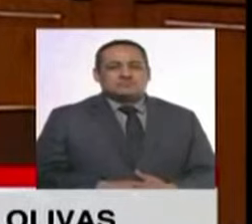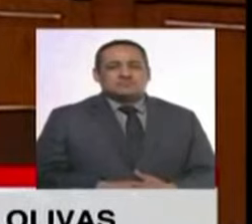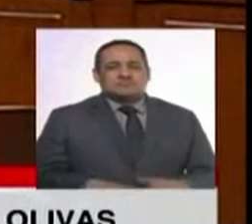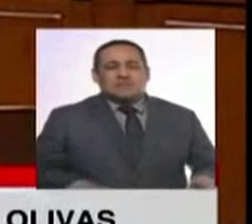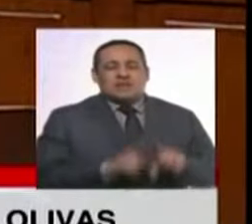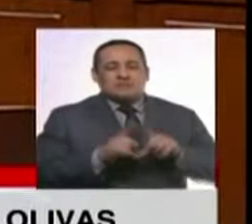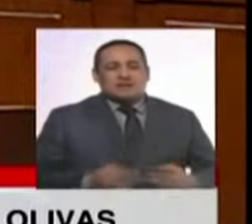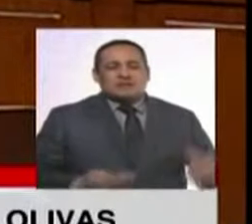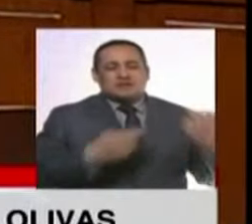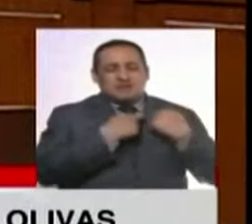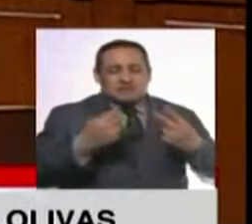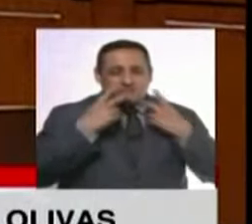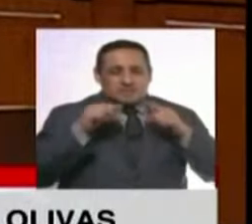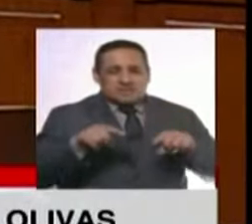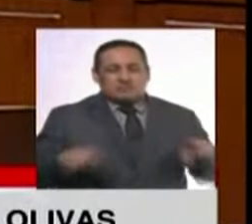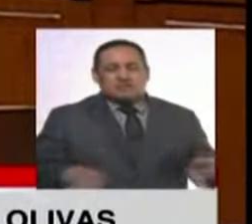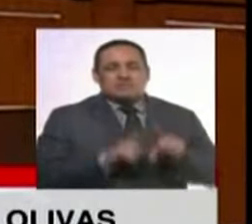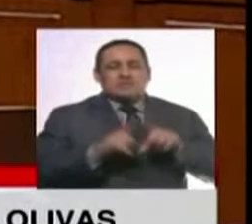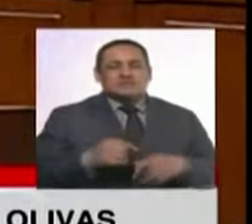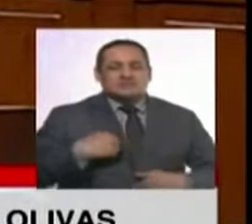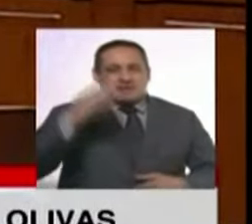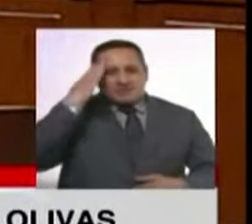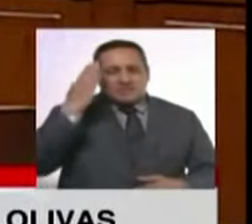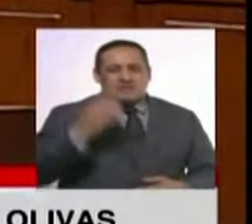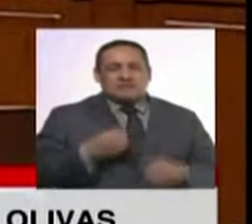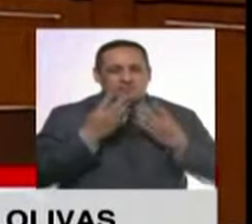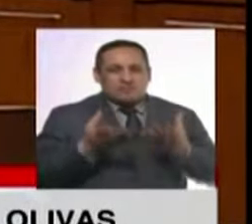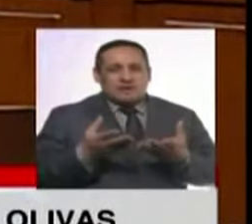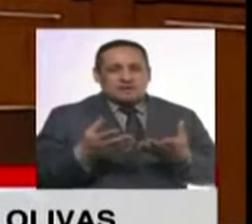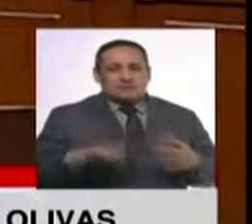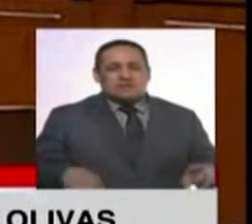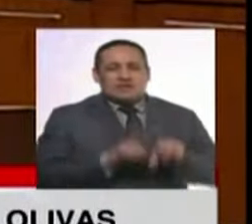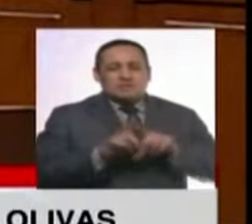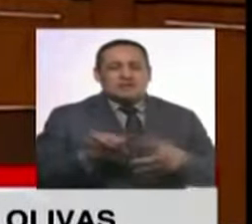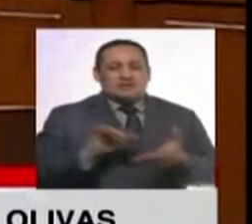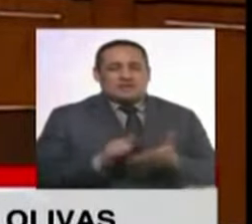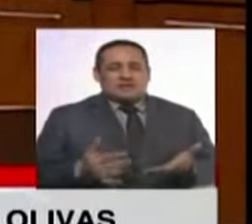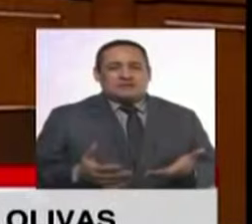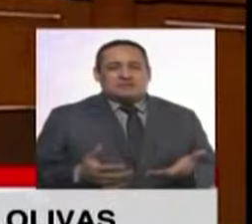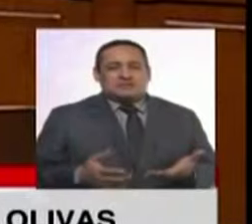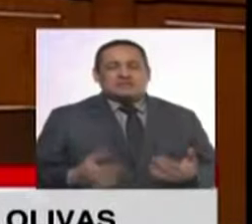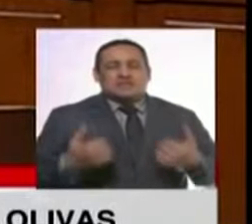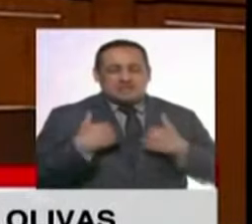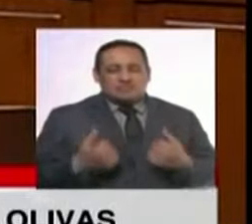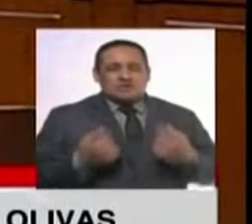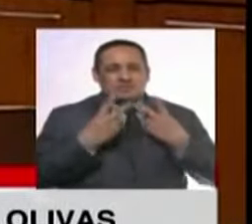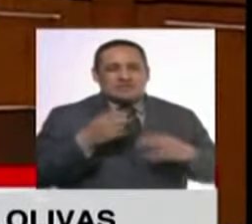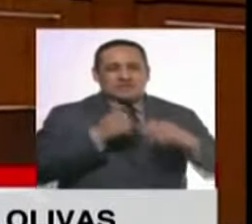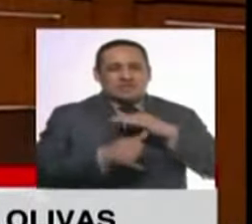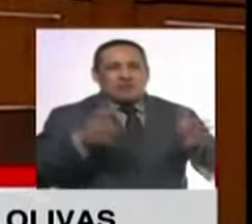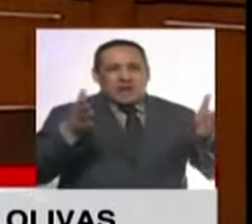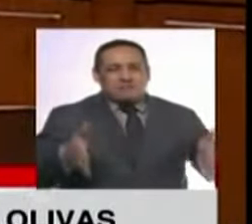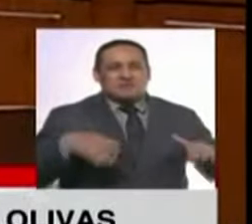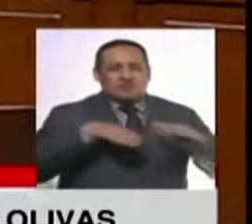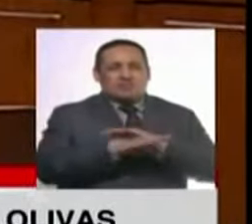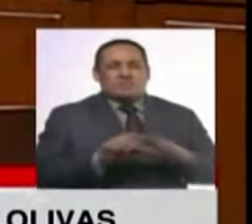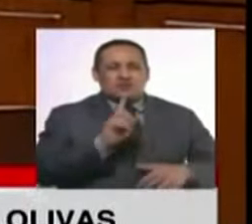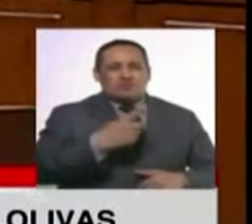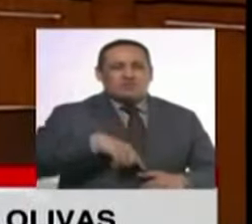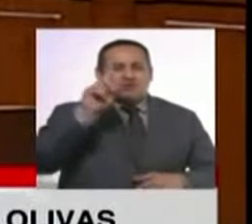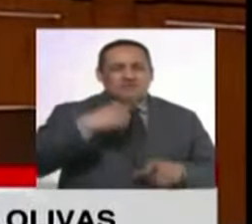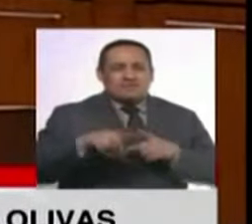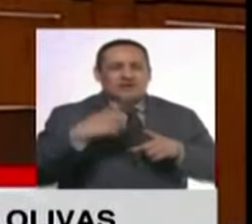tomé cartas sobre el asunto y tomé conocimiento también de que tenemos en el almacén más de un